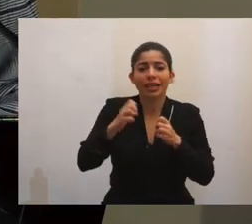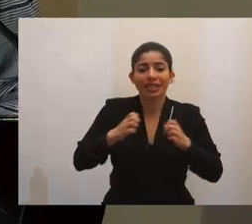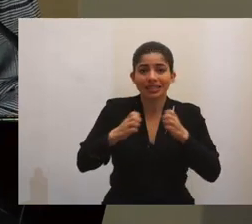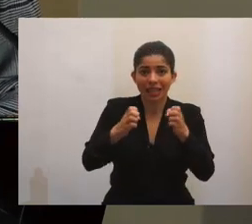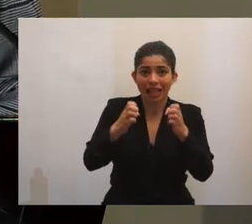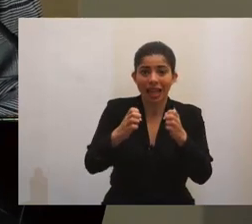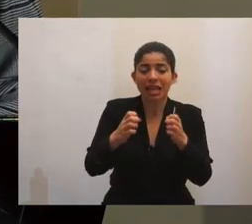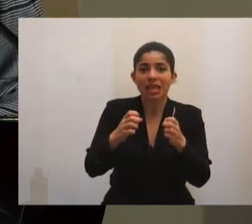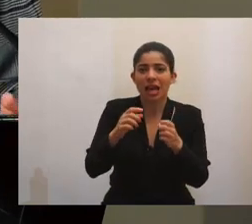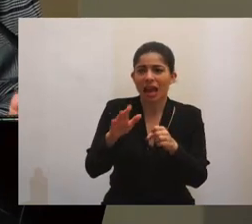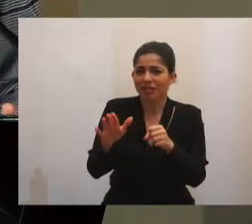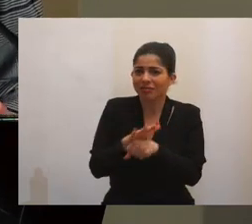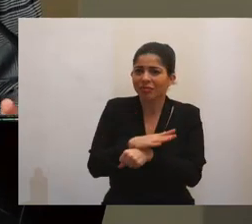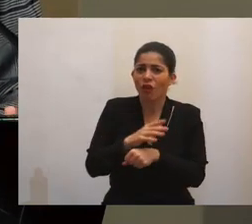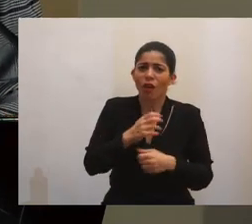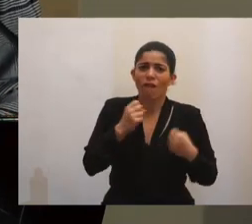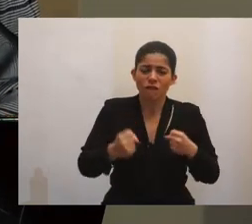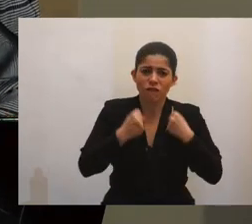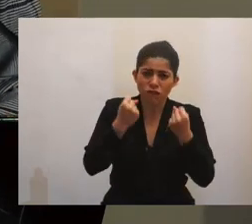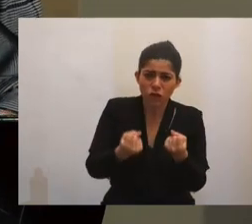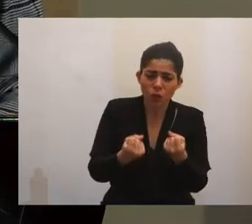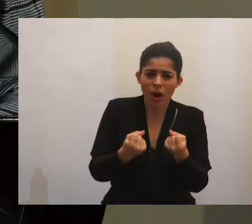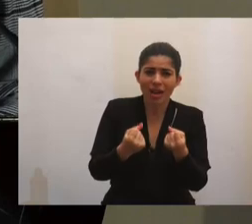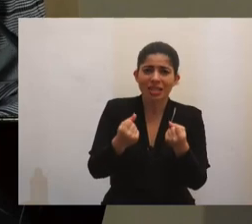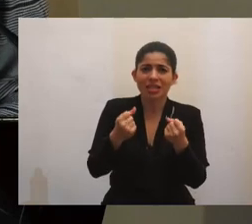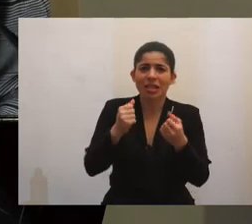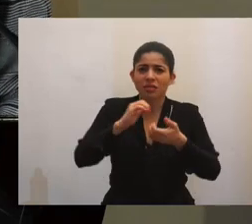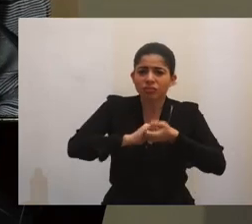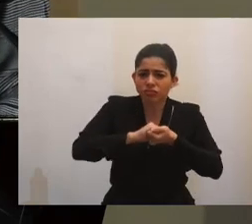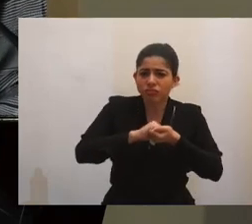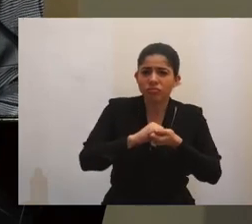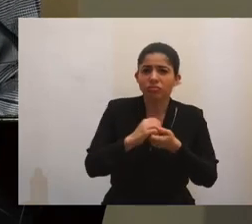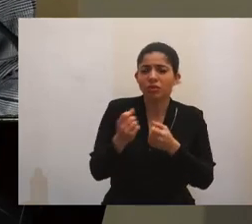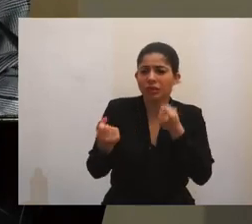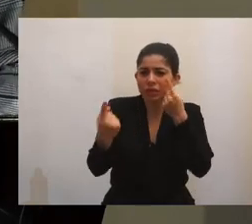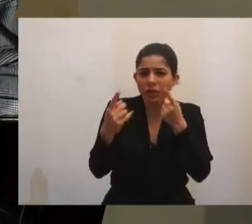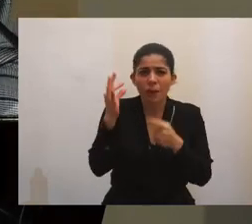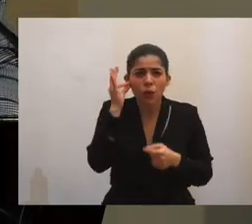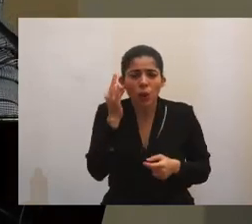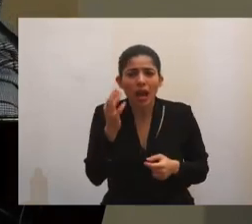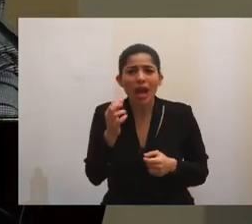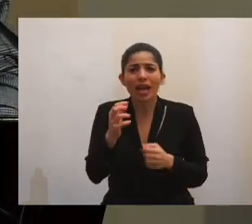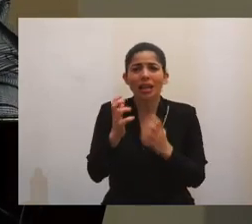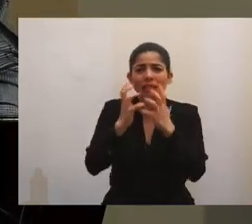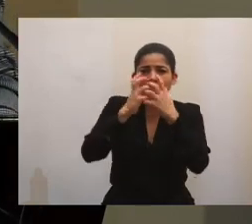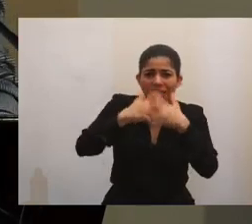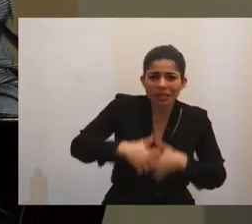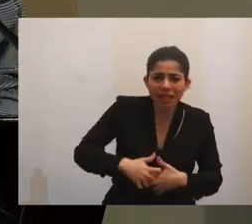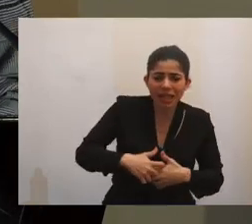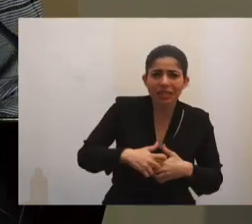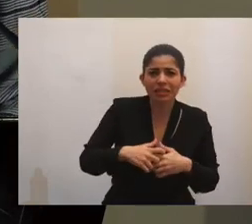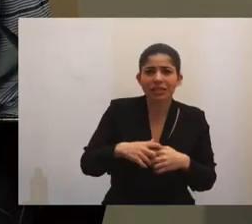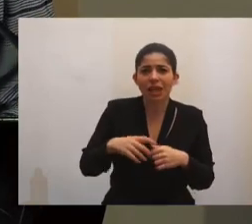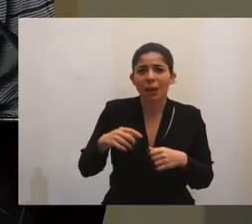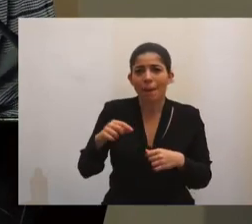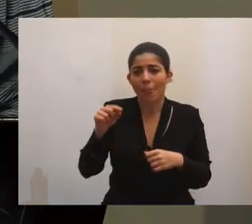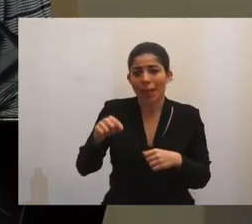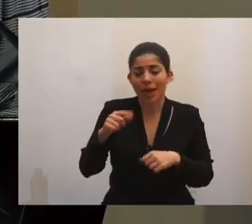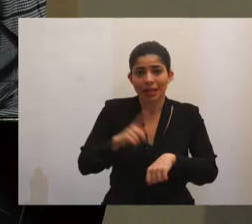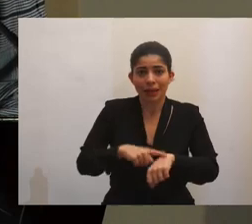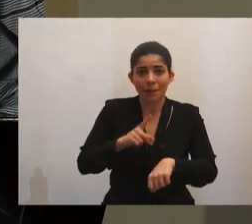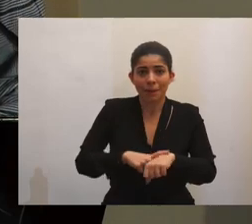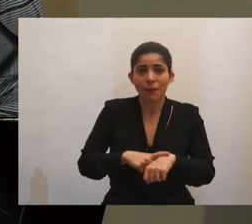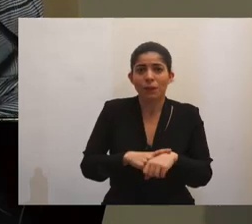estratégica, integral, fuerza, sororidad, la empatía, la resiliencia en esta época